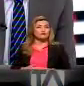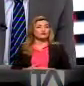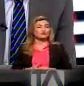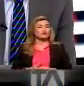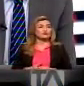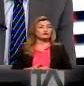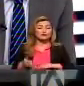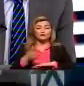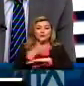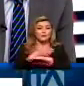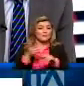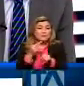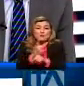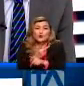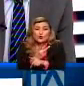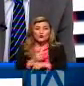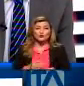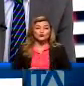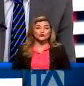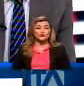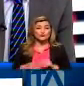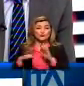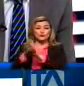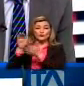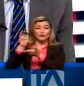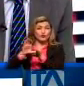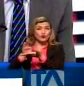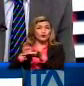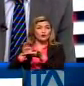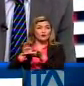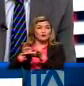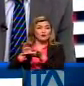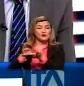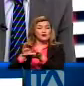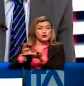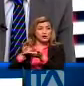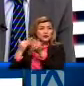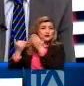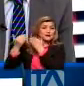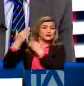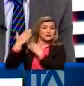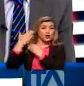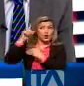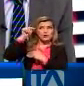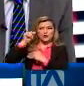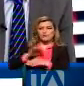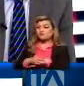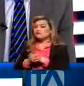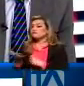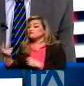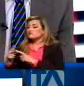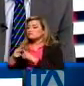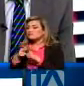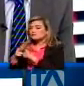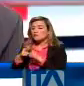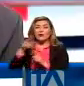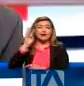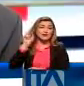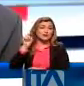es pésimo, porque justamente tenemos un Banco Central que en ese entonces fue caja chica del gobierno, que le prestó más